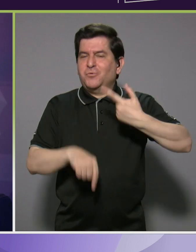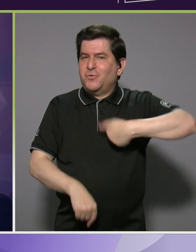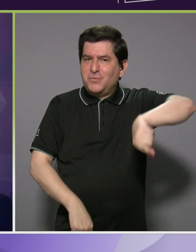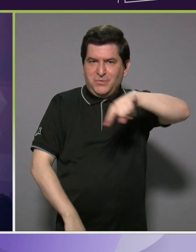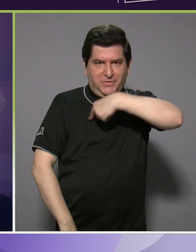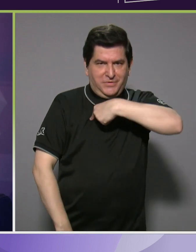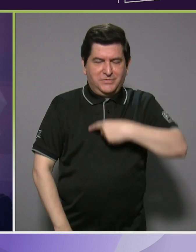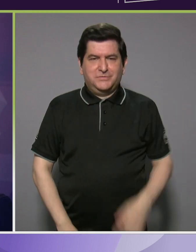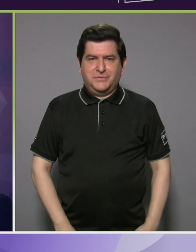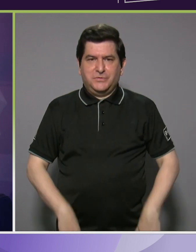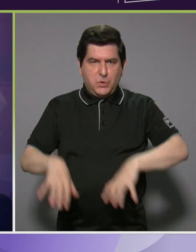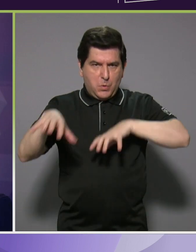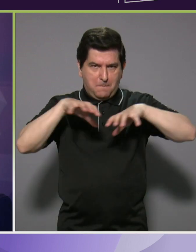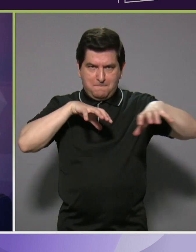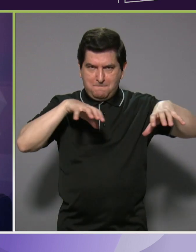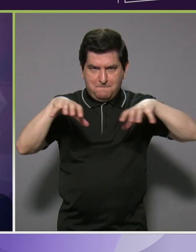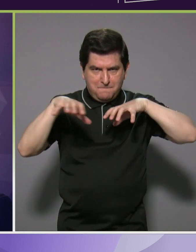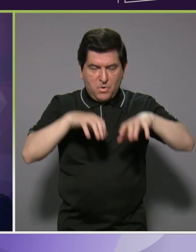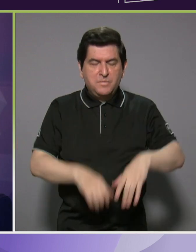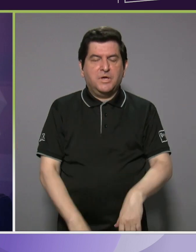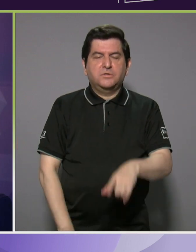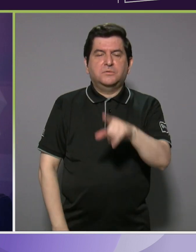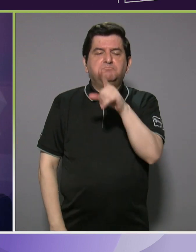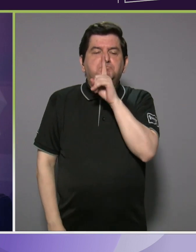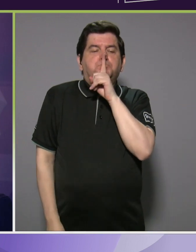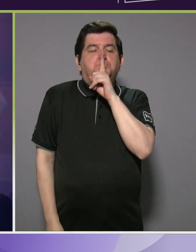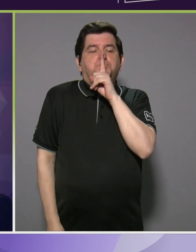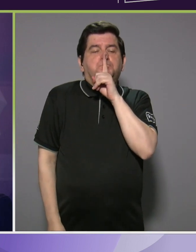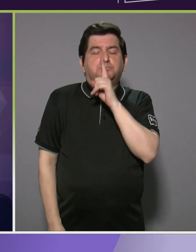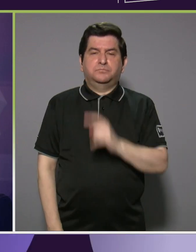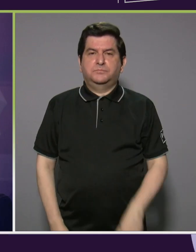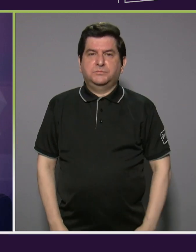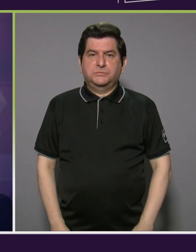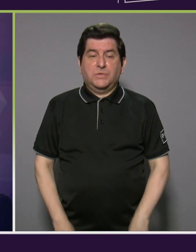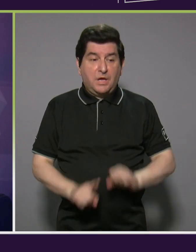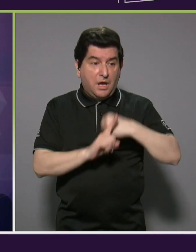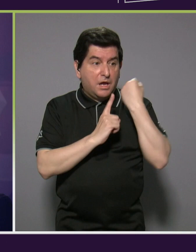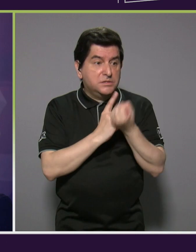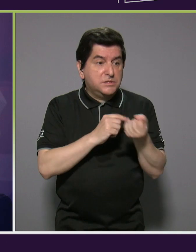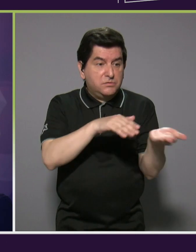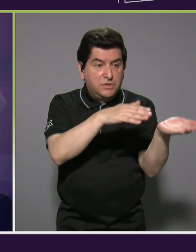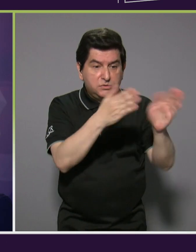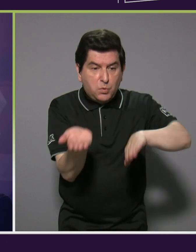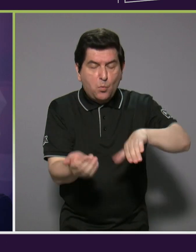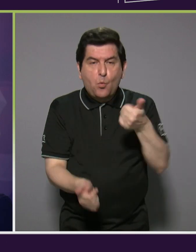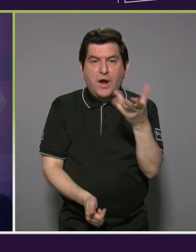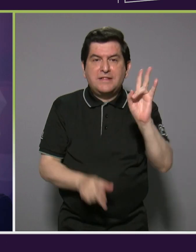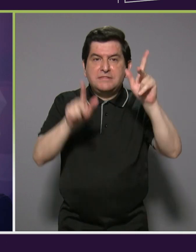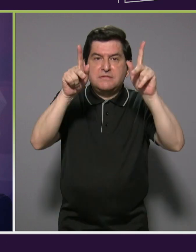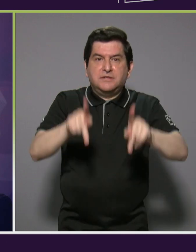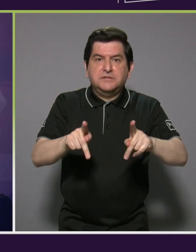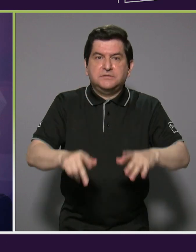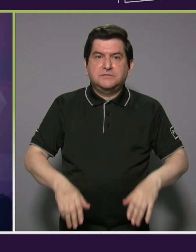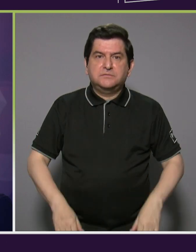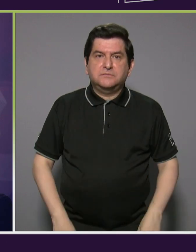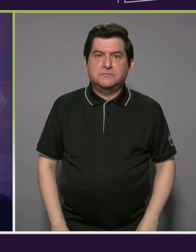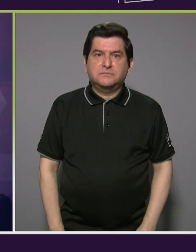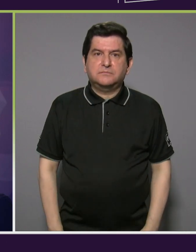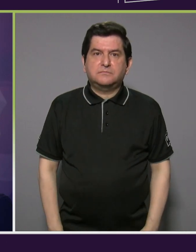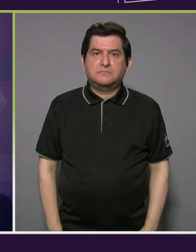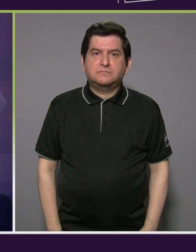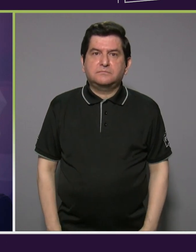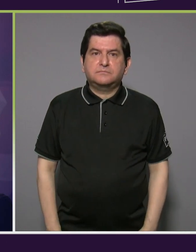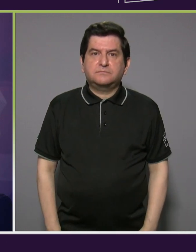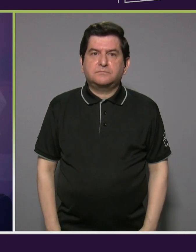como movimiento quedarnos callados hasta ante la muerte de estas 17 personas.